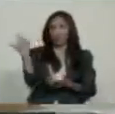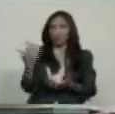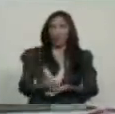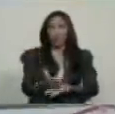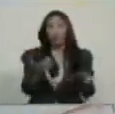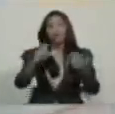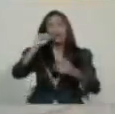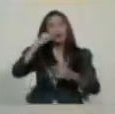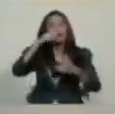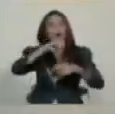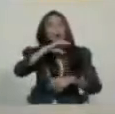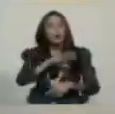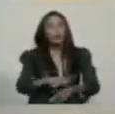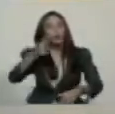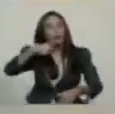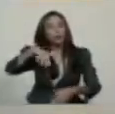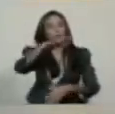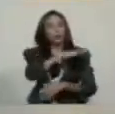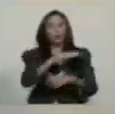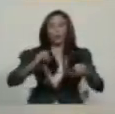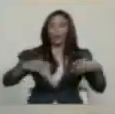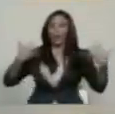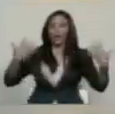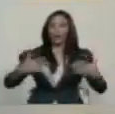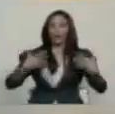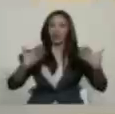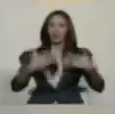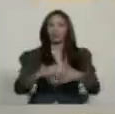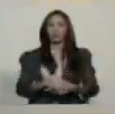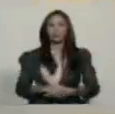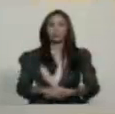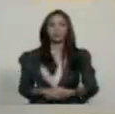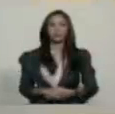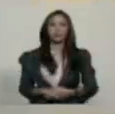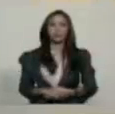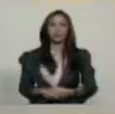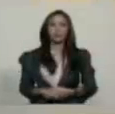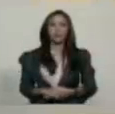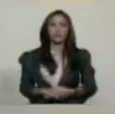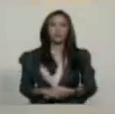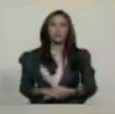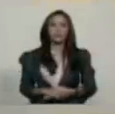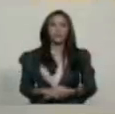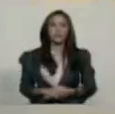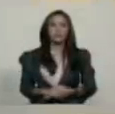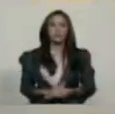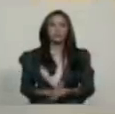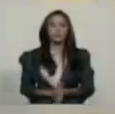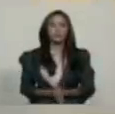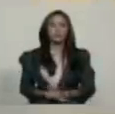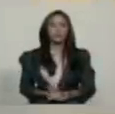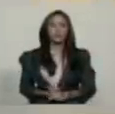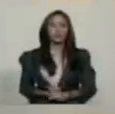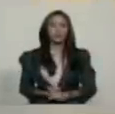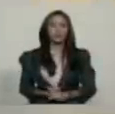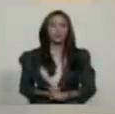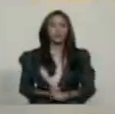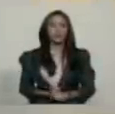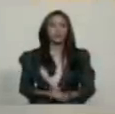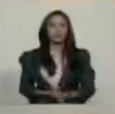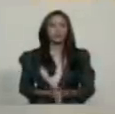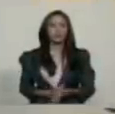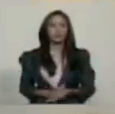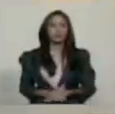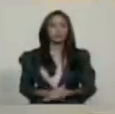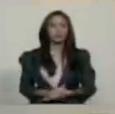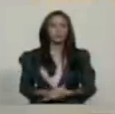Así que estamos llenándonos ese espíritu, el espíritu de nuestros libertadores, Antonio José de Sucre. Me